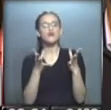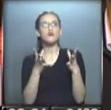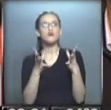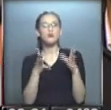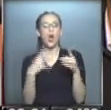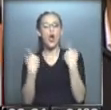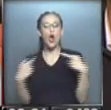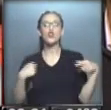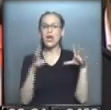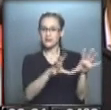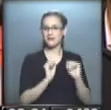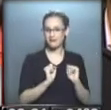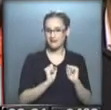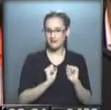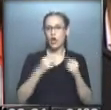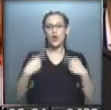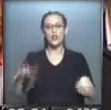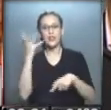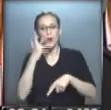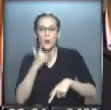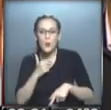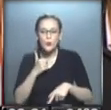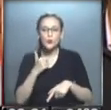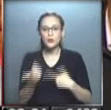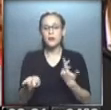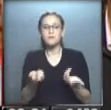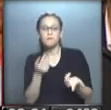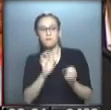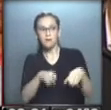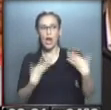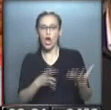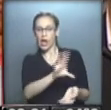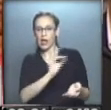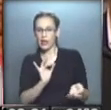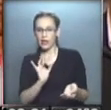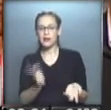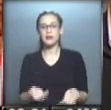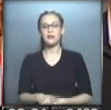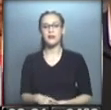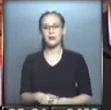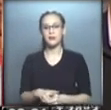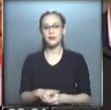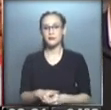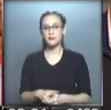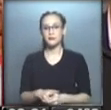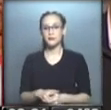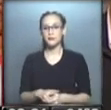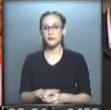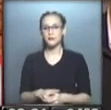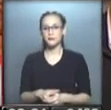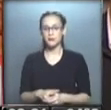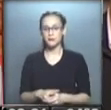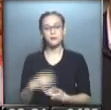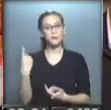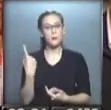sucesión, con las que le gustan, con las que le conviene, con las que, bueno, con las que más valen.